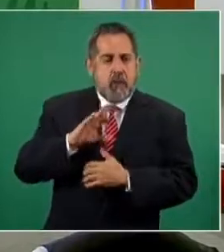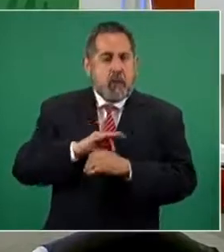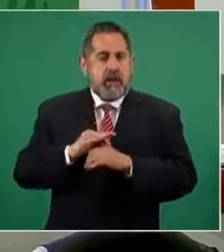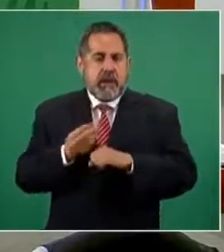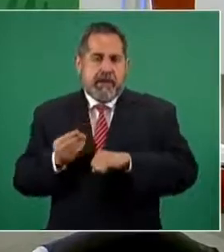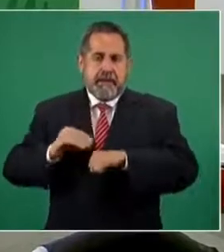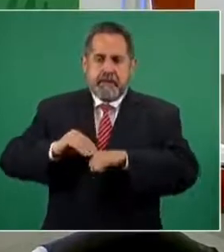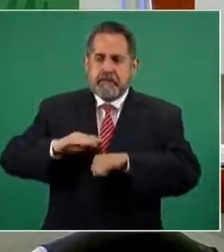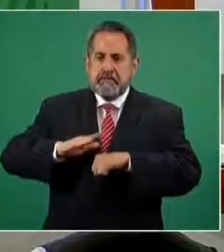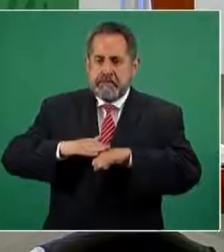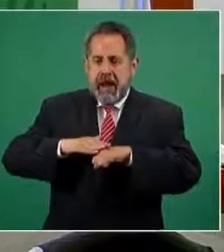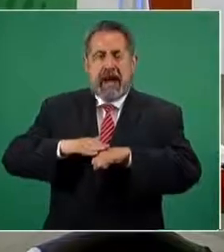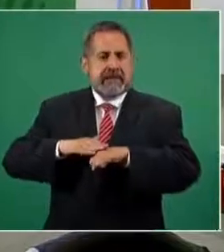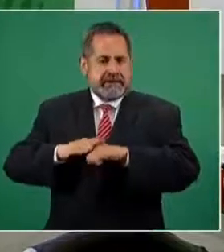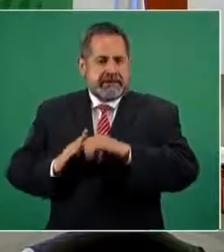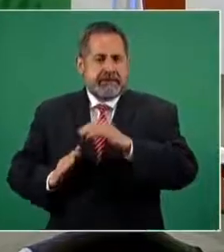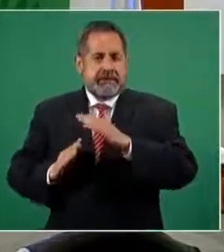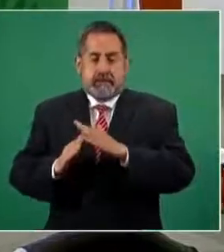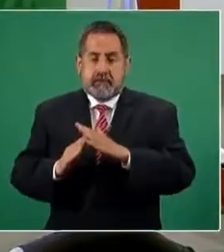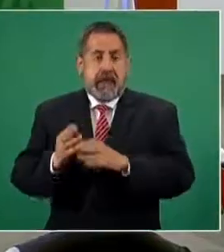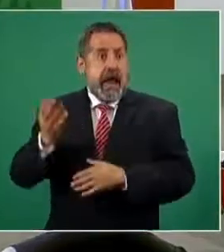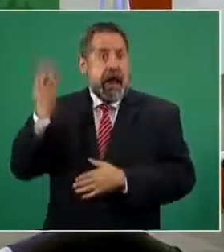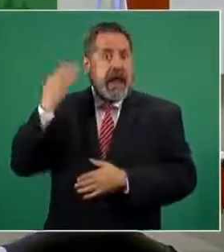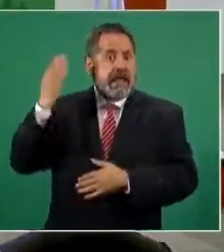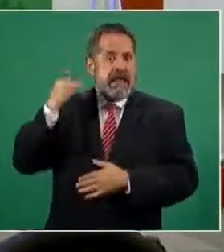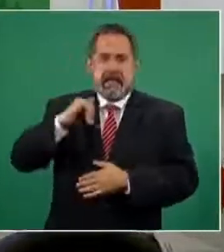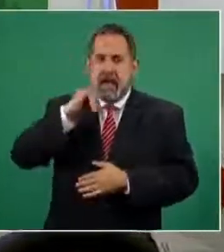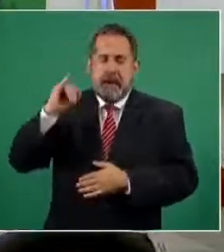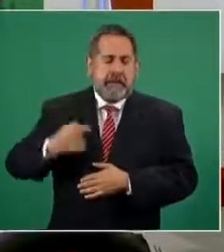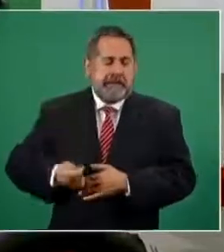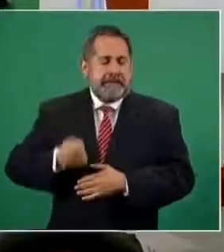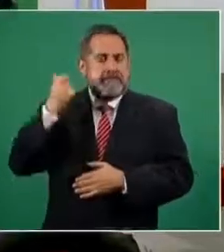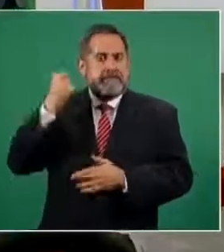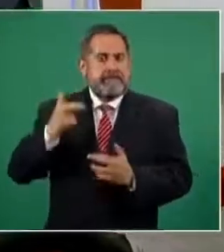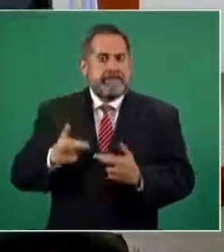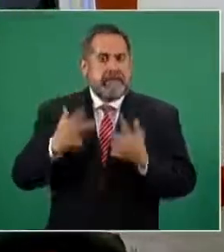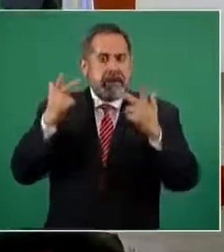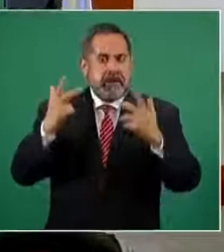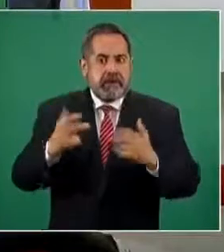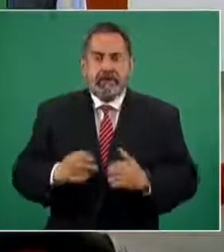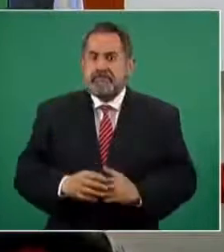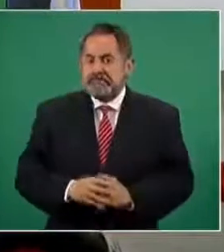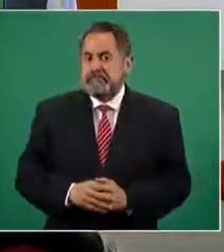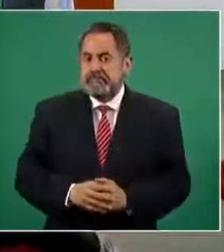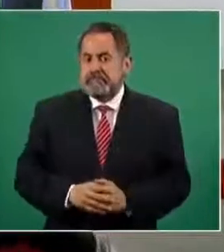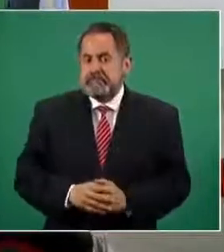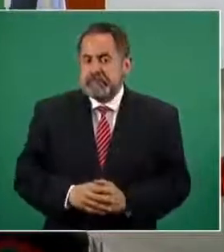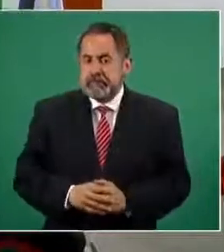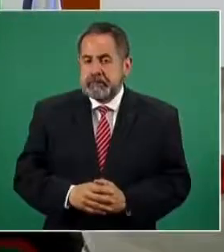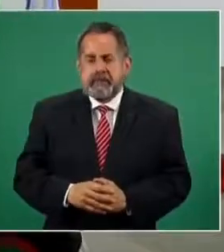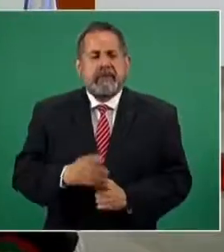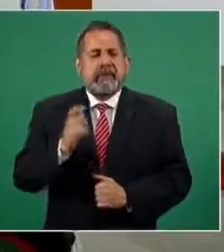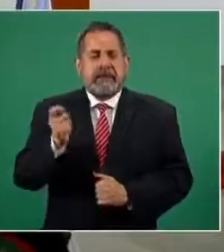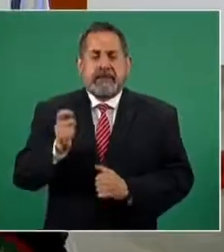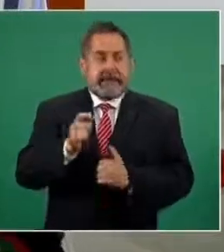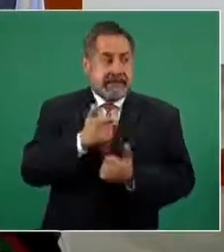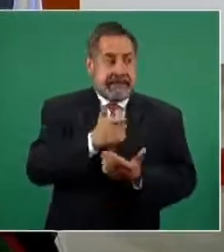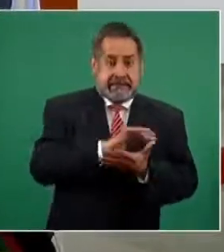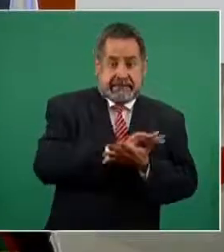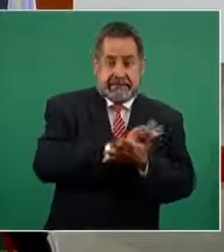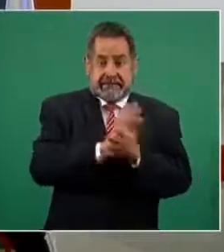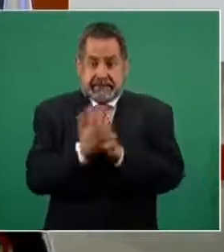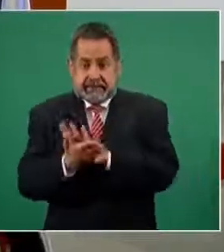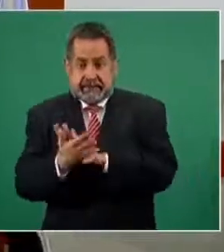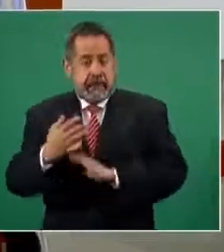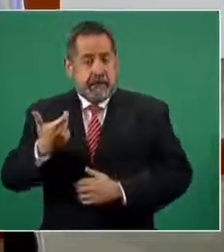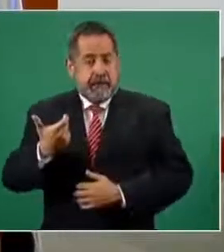incremento como nunca se había visto. Esto significa en pesos